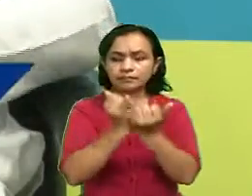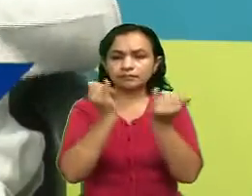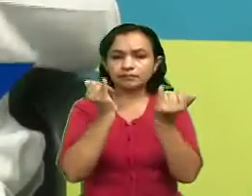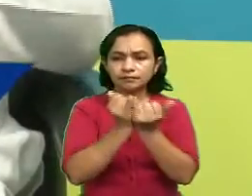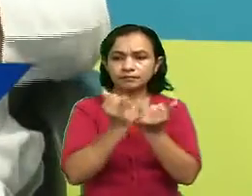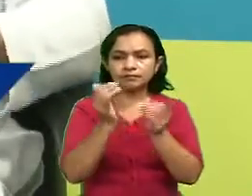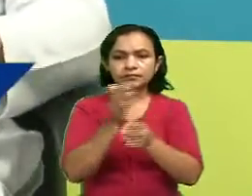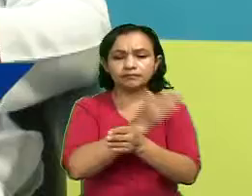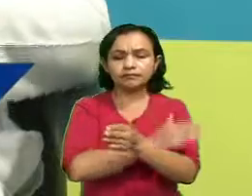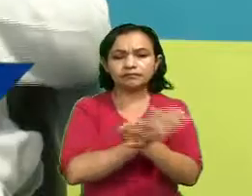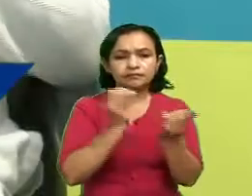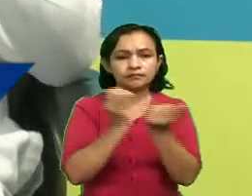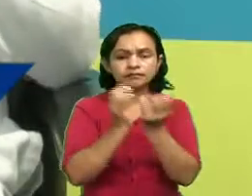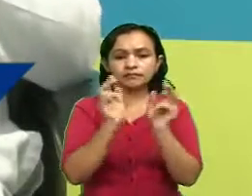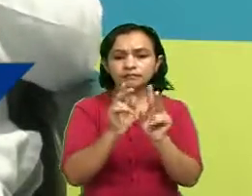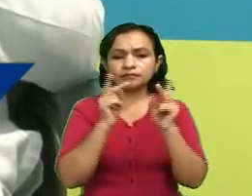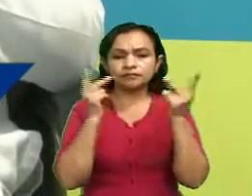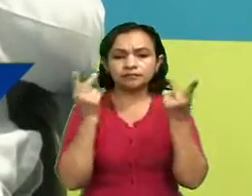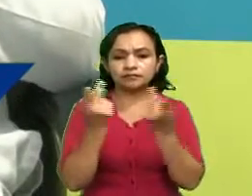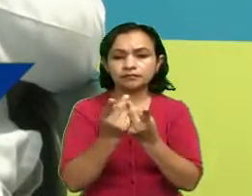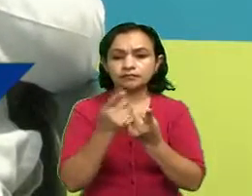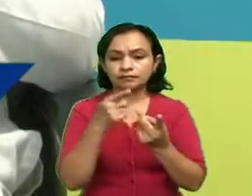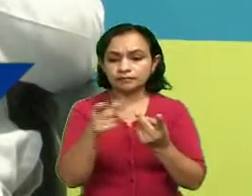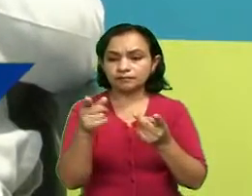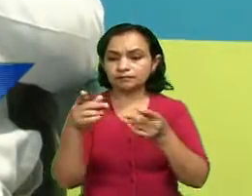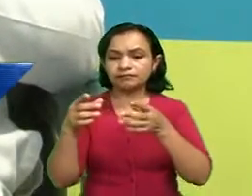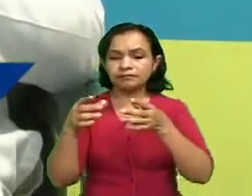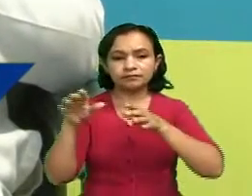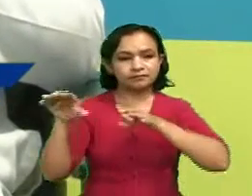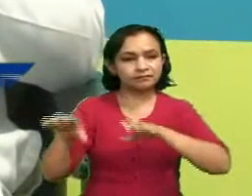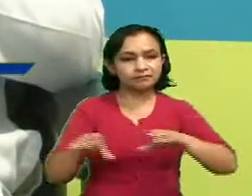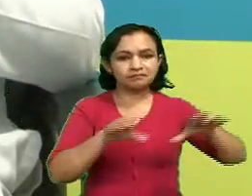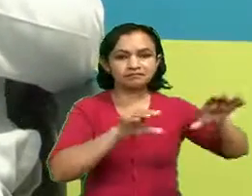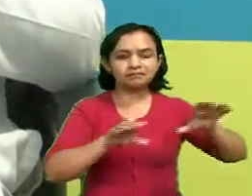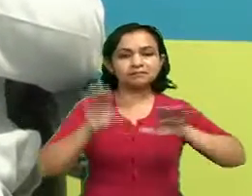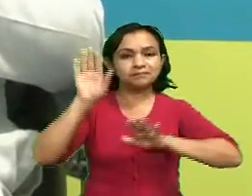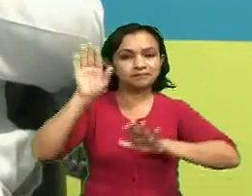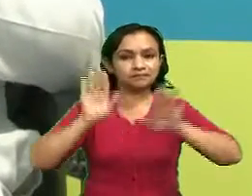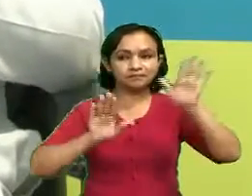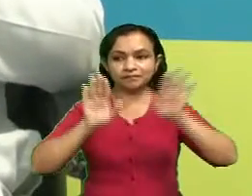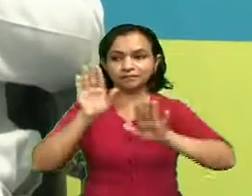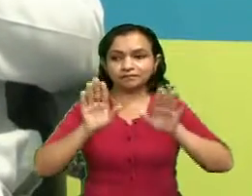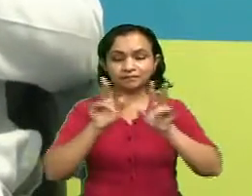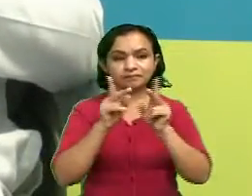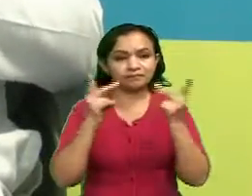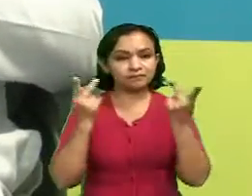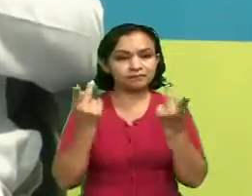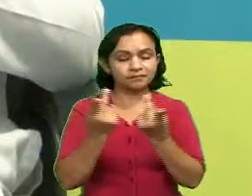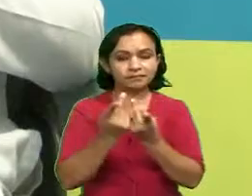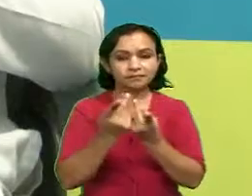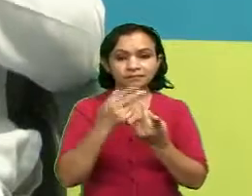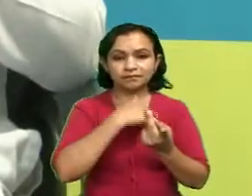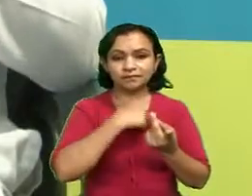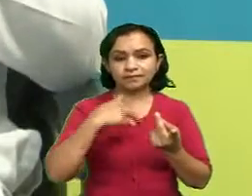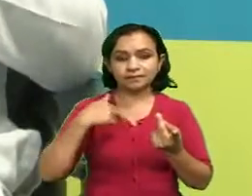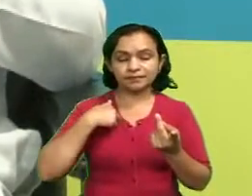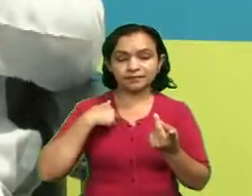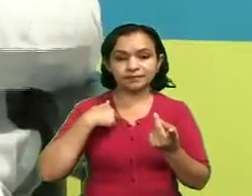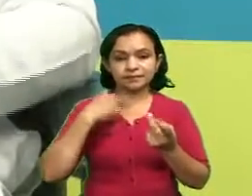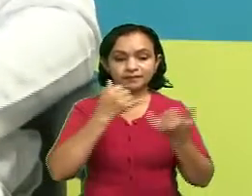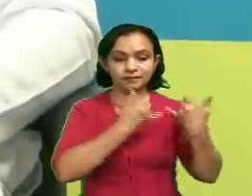atrás. Y la misma población se ha integrado en las diferentes acciones, y no solamente la población, sino se hace una